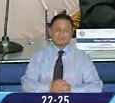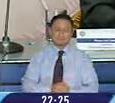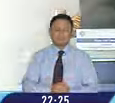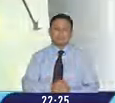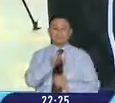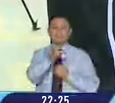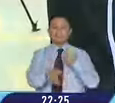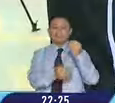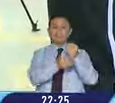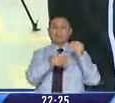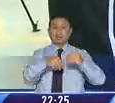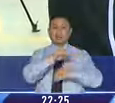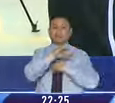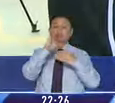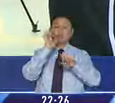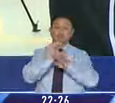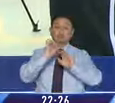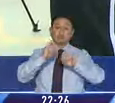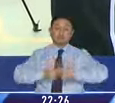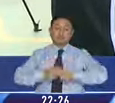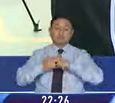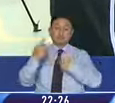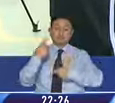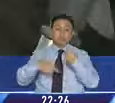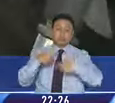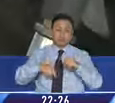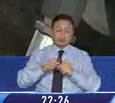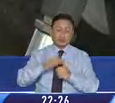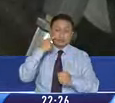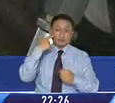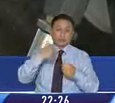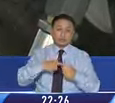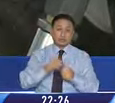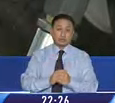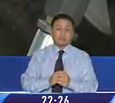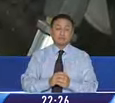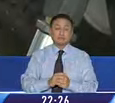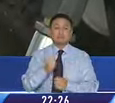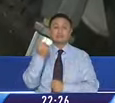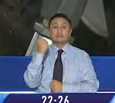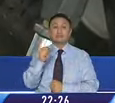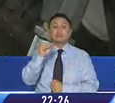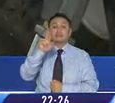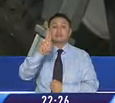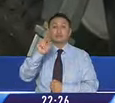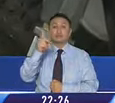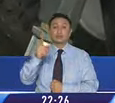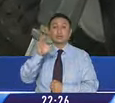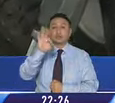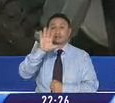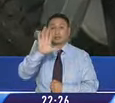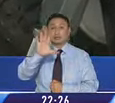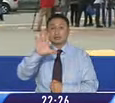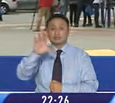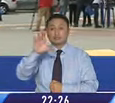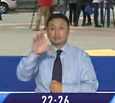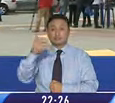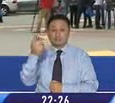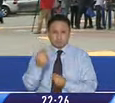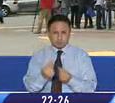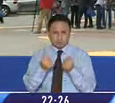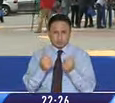Además, a nivel nacional inició la comercialización de la gasolina Super Premium de 95 octanos. ¿Cuál es el